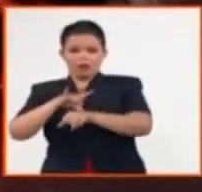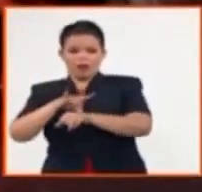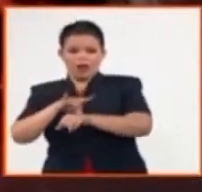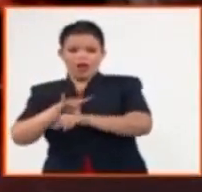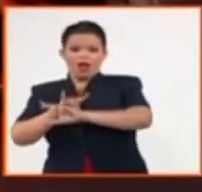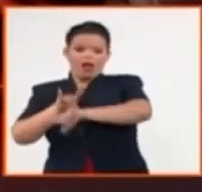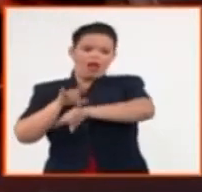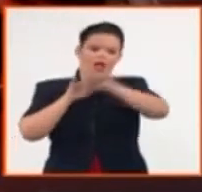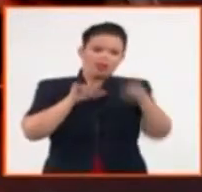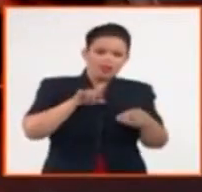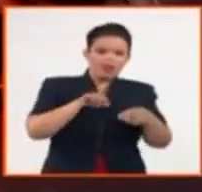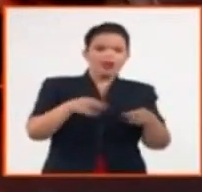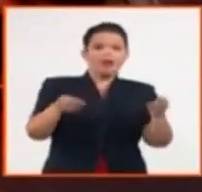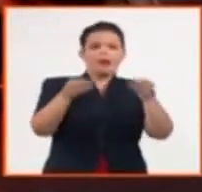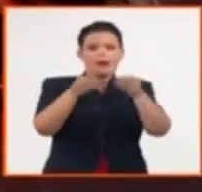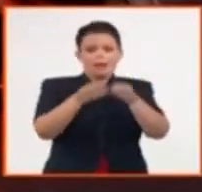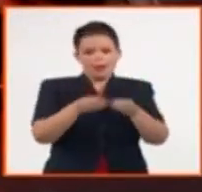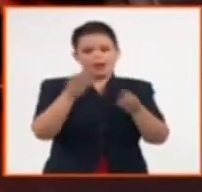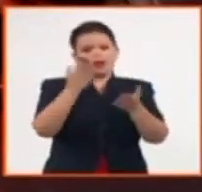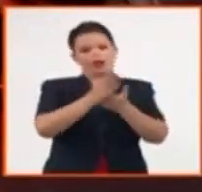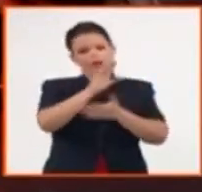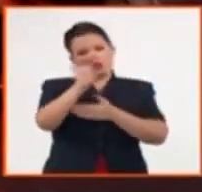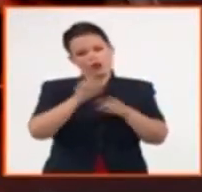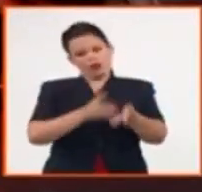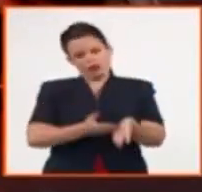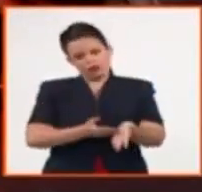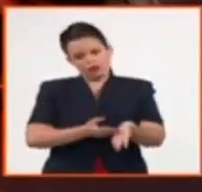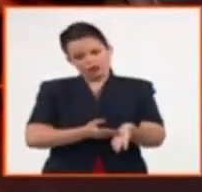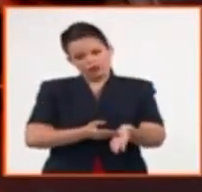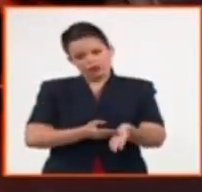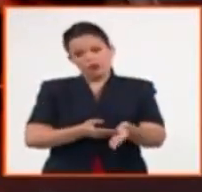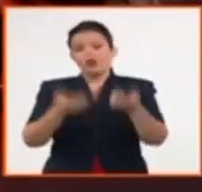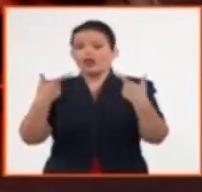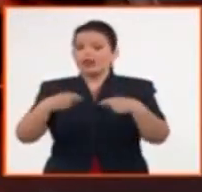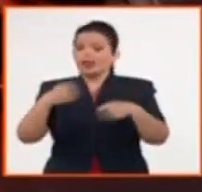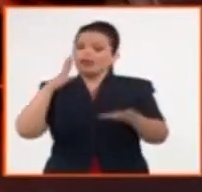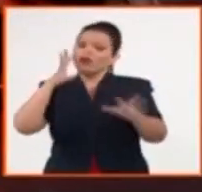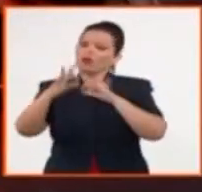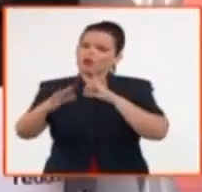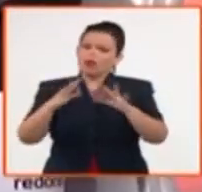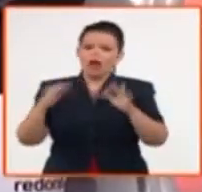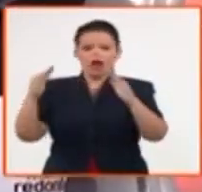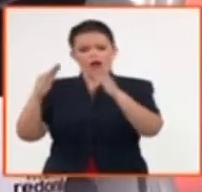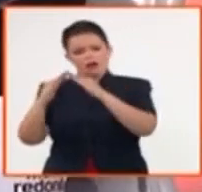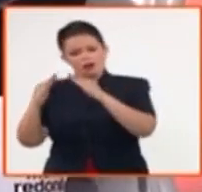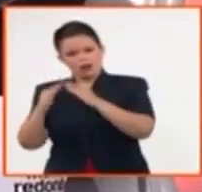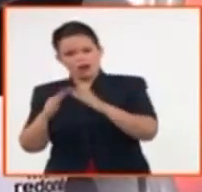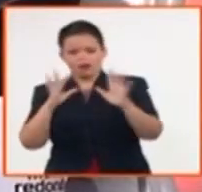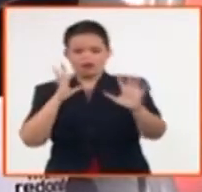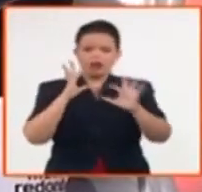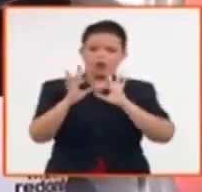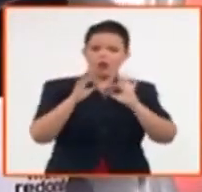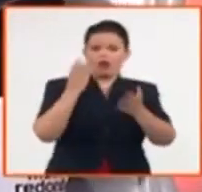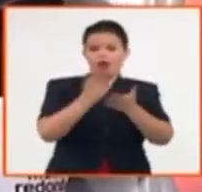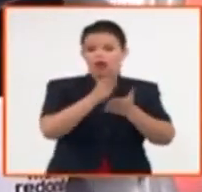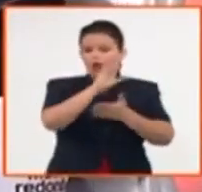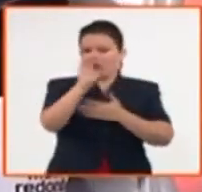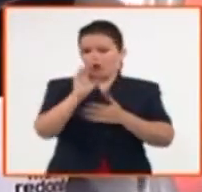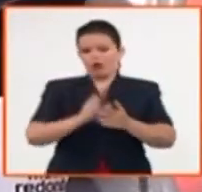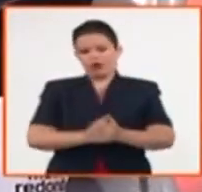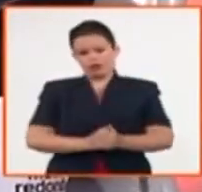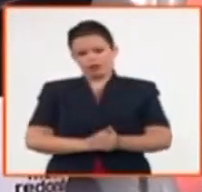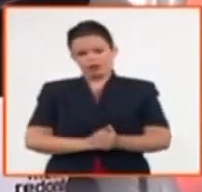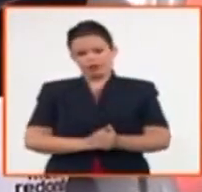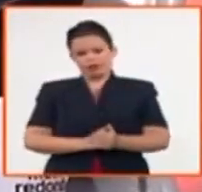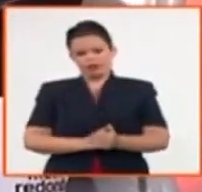escuelas. Y a retornar la presencialidad es un reto de todos los educadores cubanos, seguir apostando por la calidad del